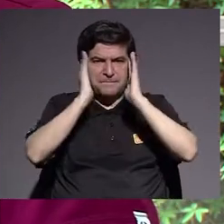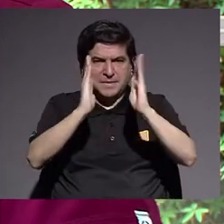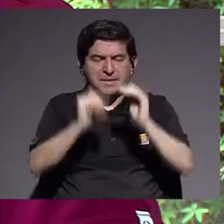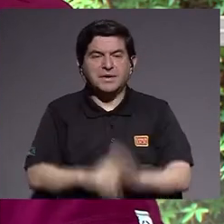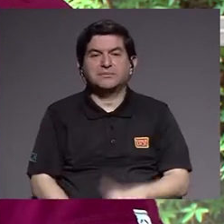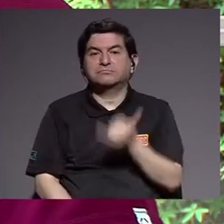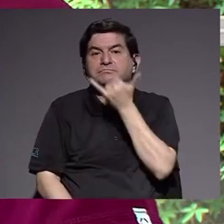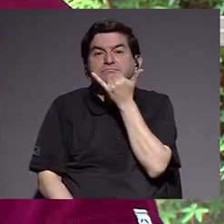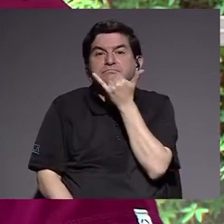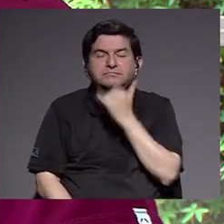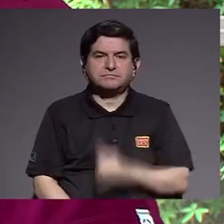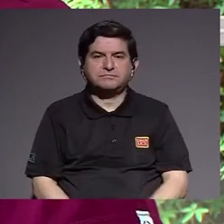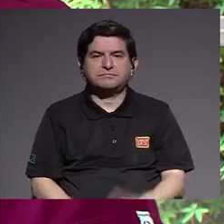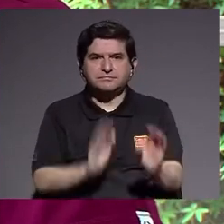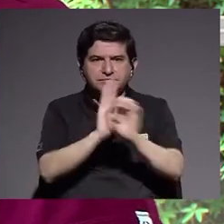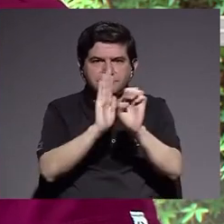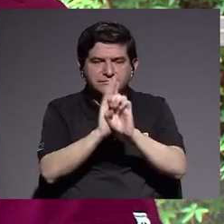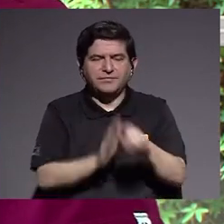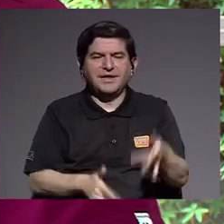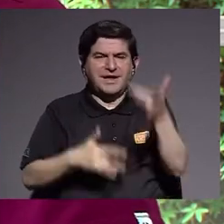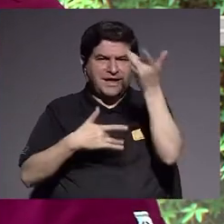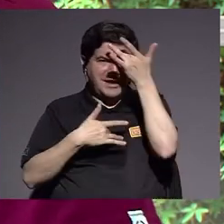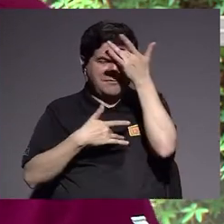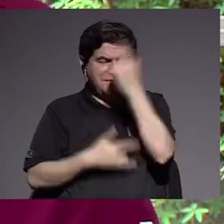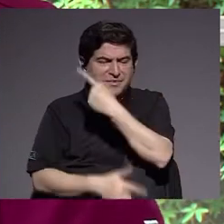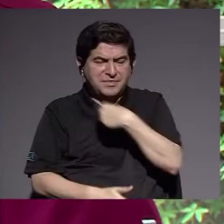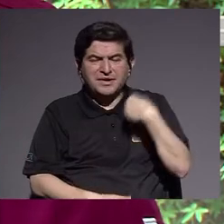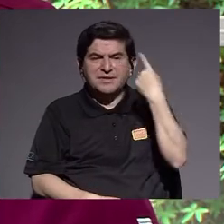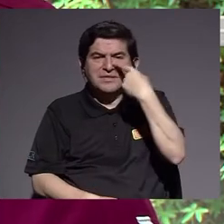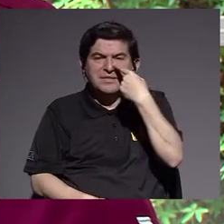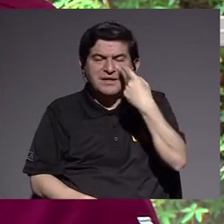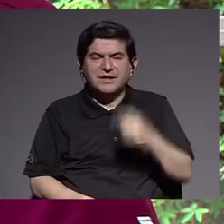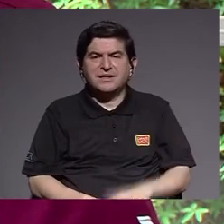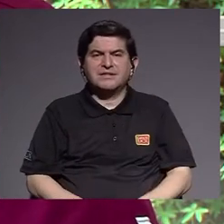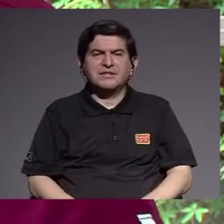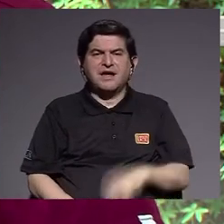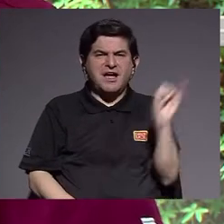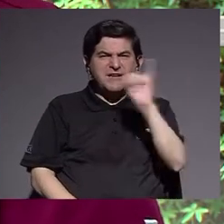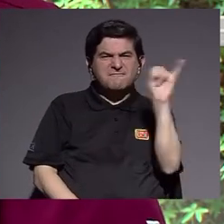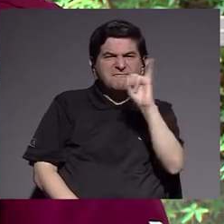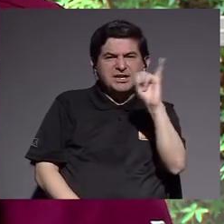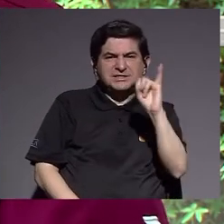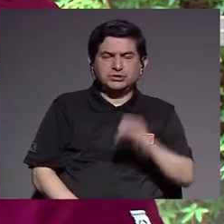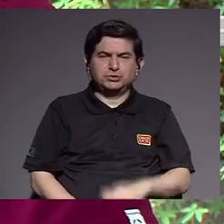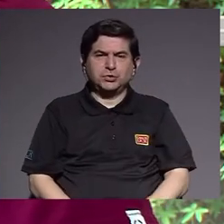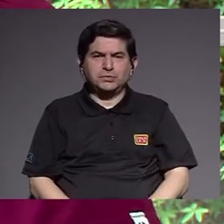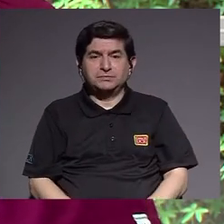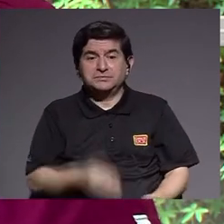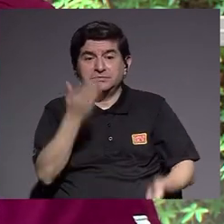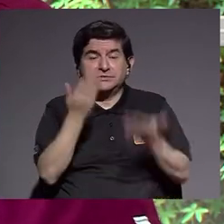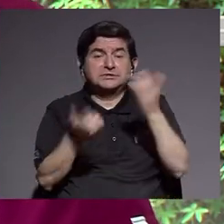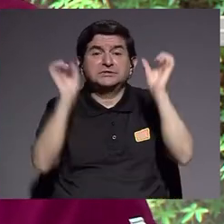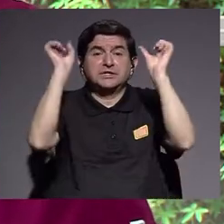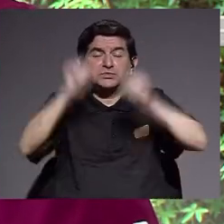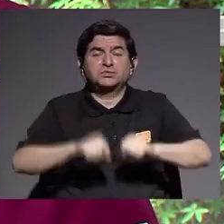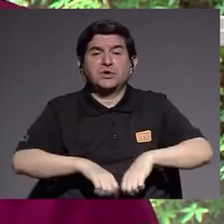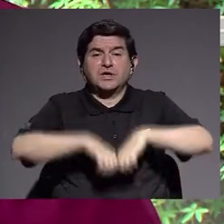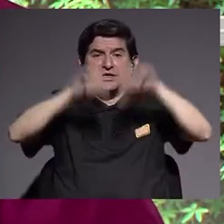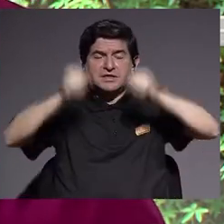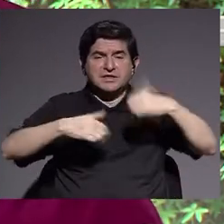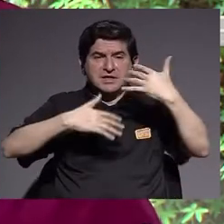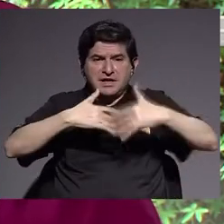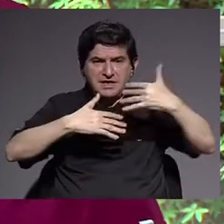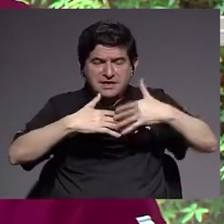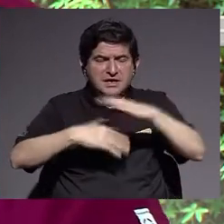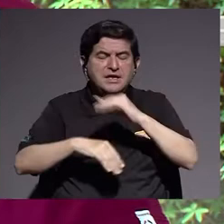va a atacar primero que pasa por ejemplo hay enfermedades en boca que son infecciones e inclusive pueden llegar